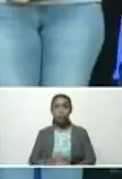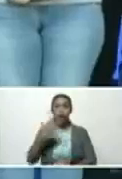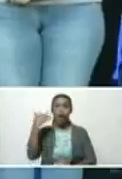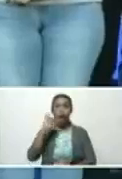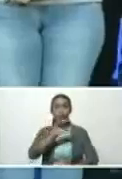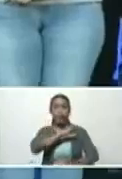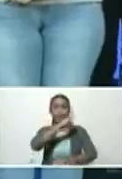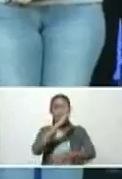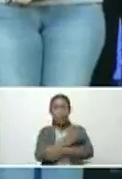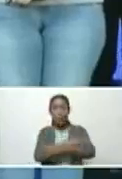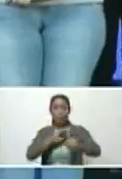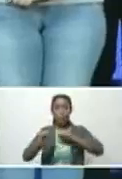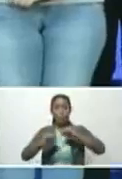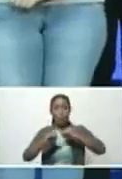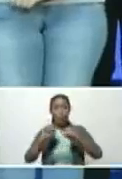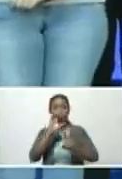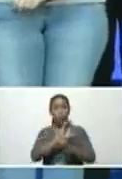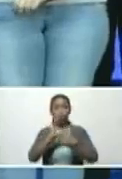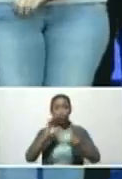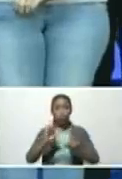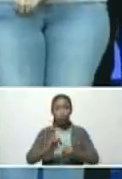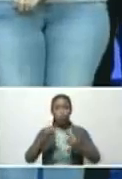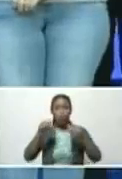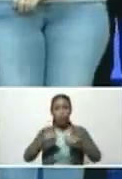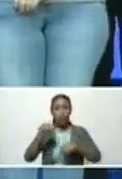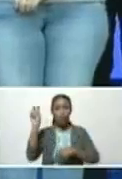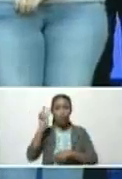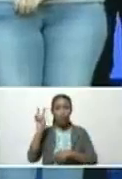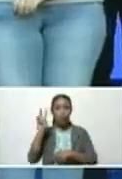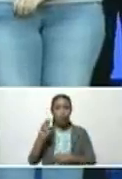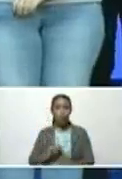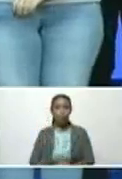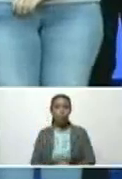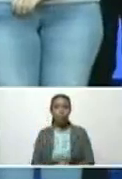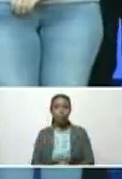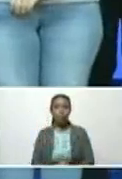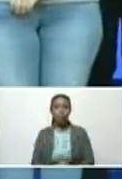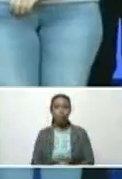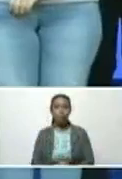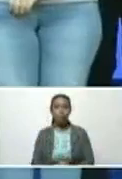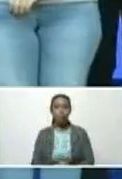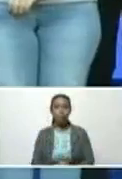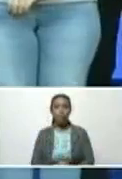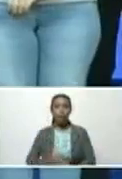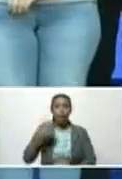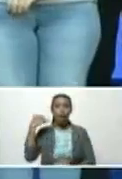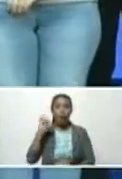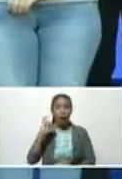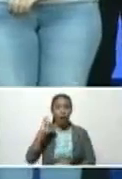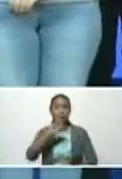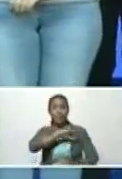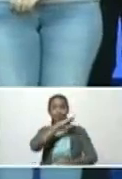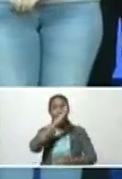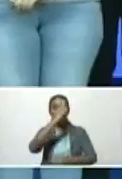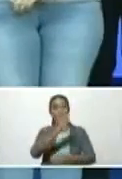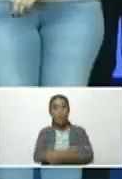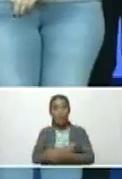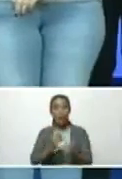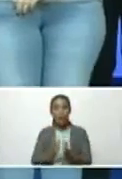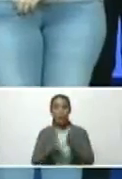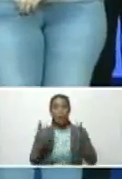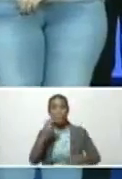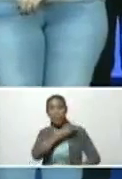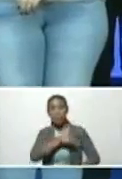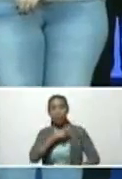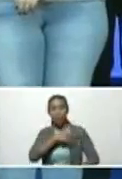fortalecer el movimiento cultural de Venezuela. hay que fortalecer la gran